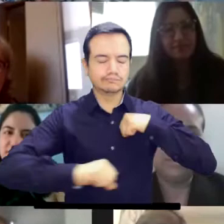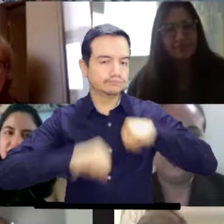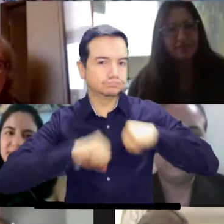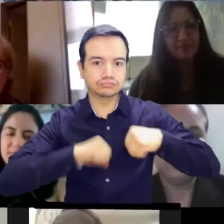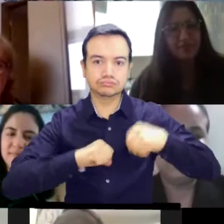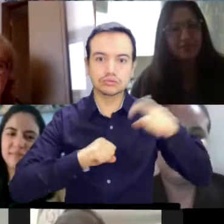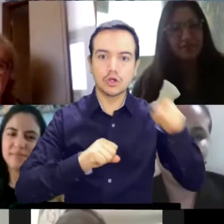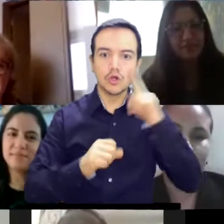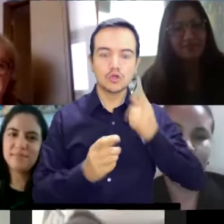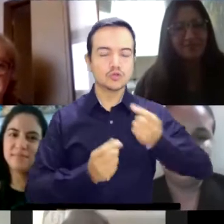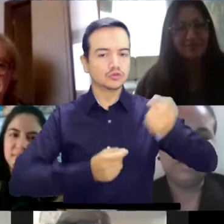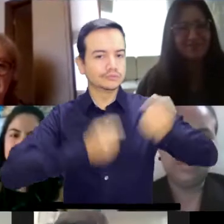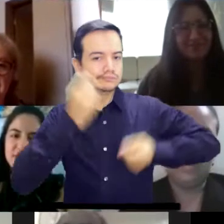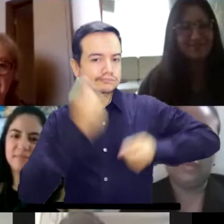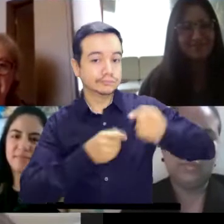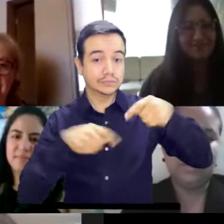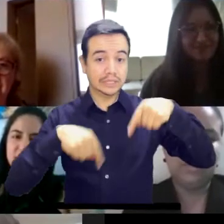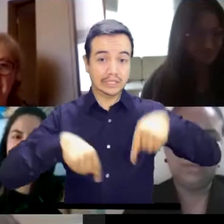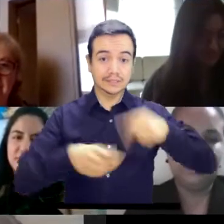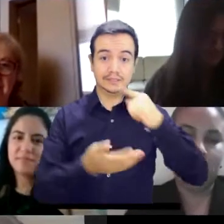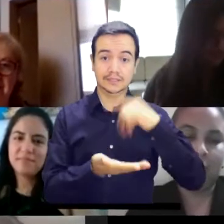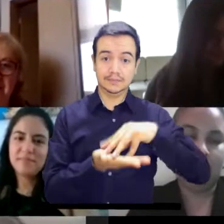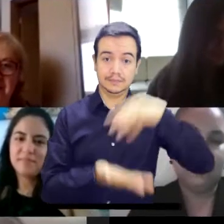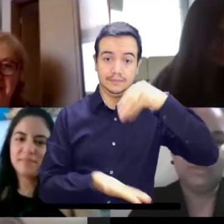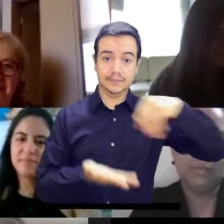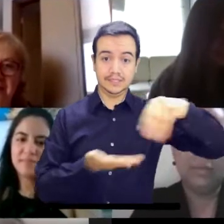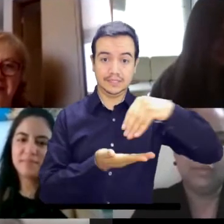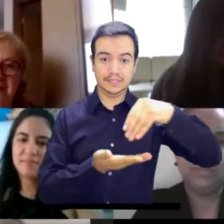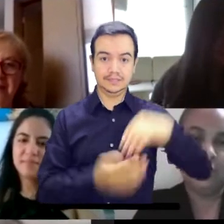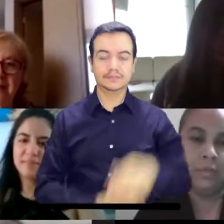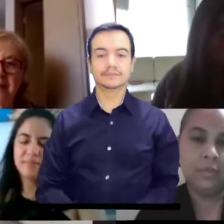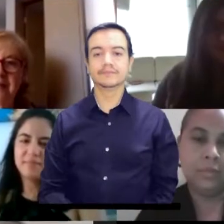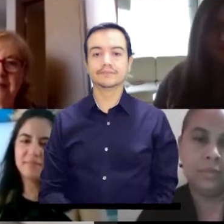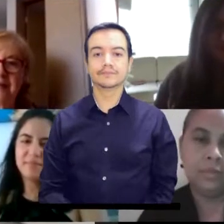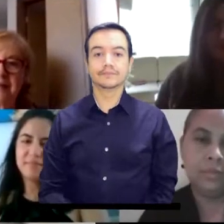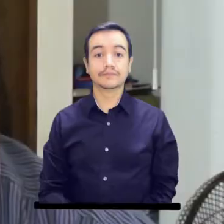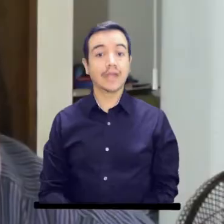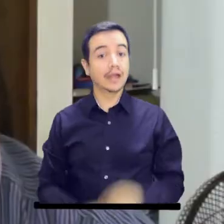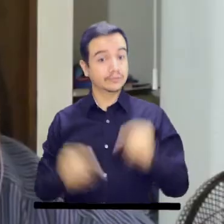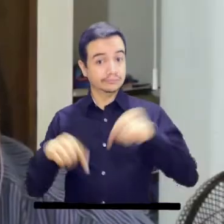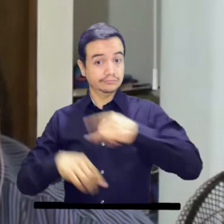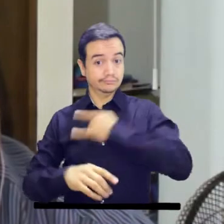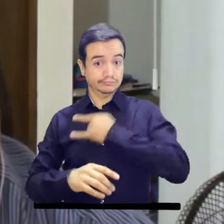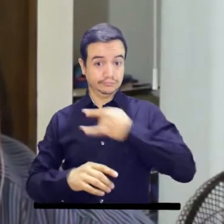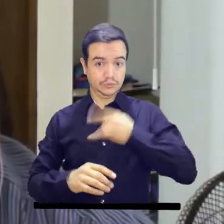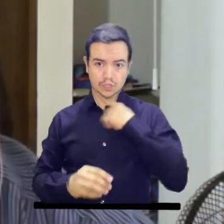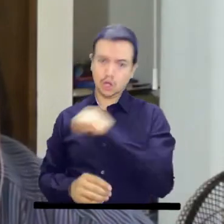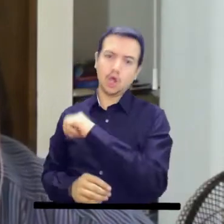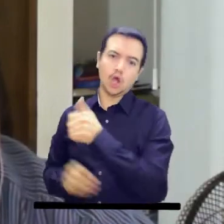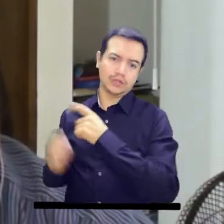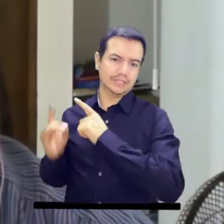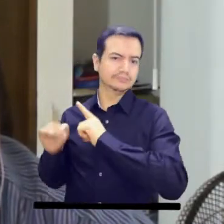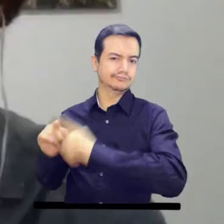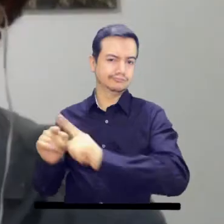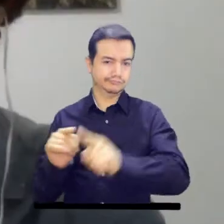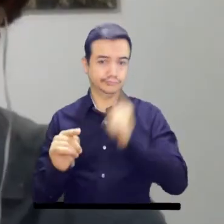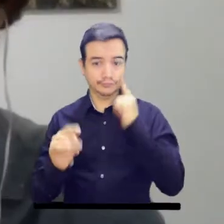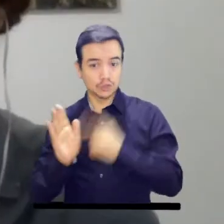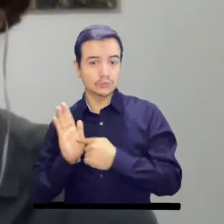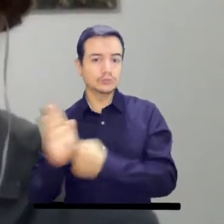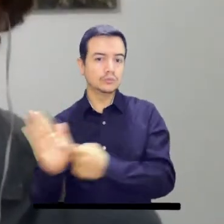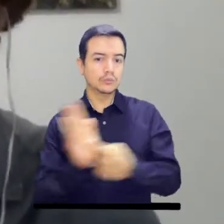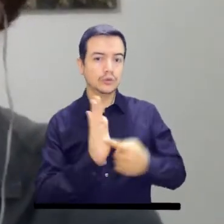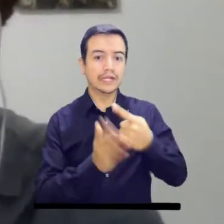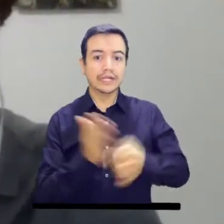económica del magdalena al igual que las demás instituciones de educación superior la alma máter vio conocer su humanidad